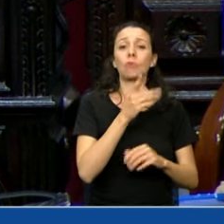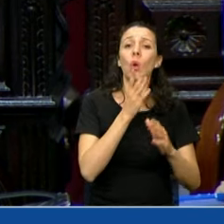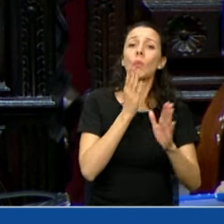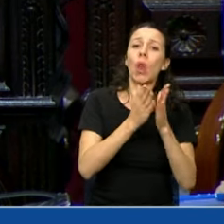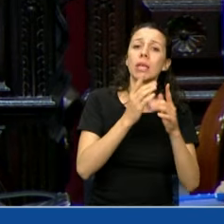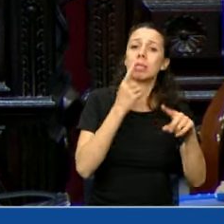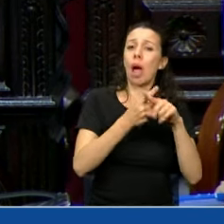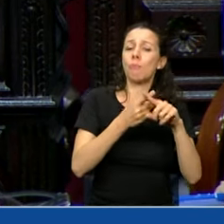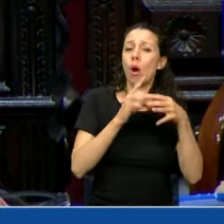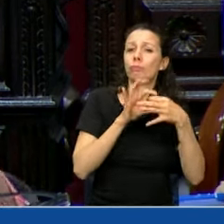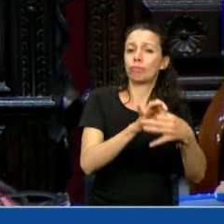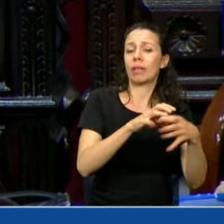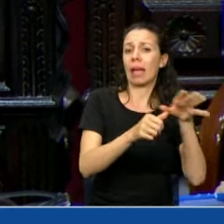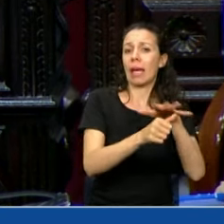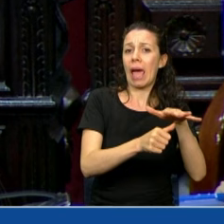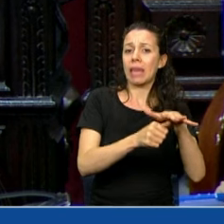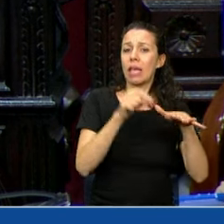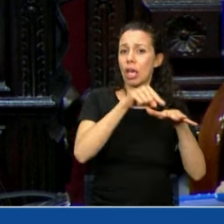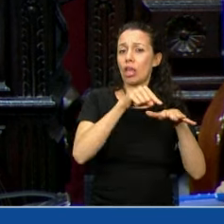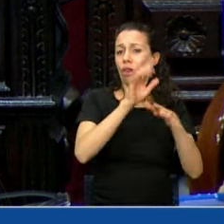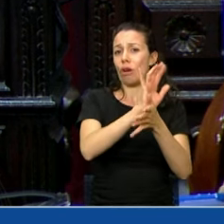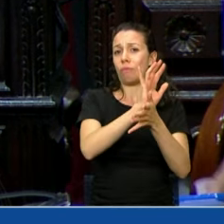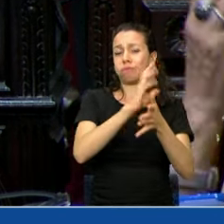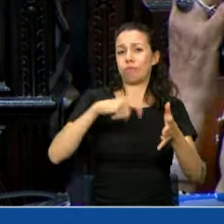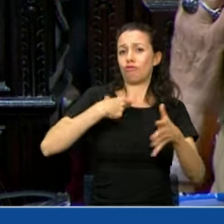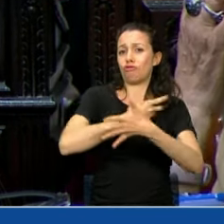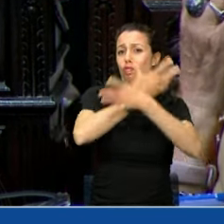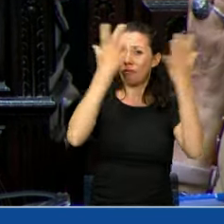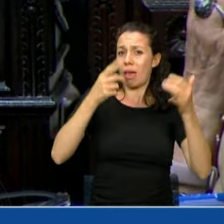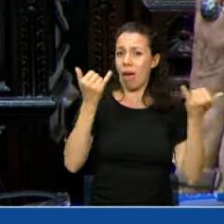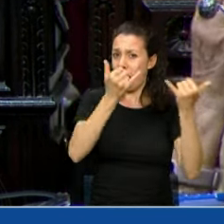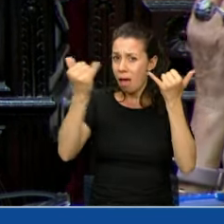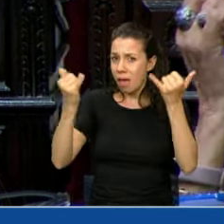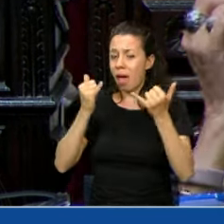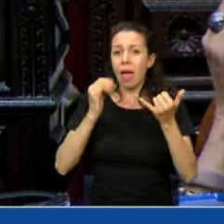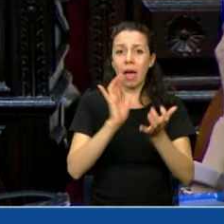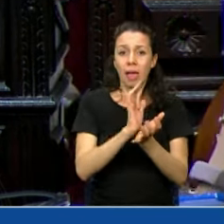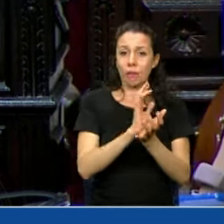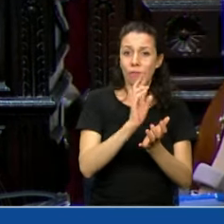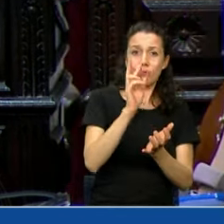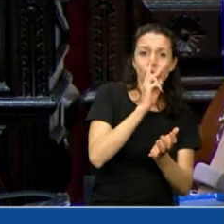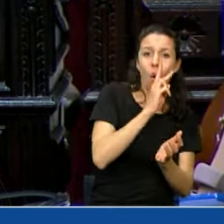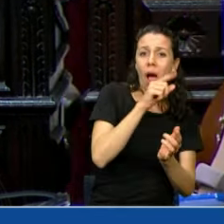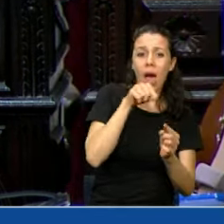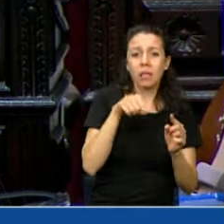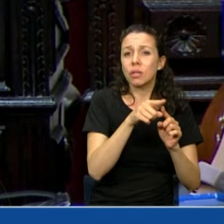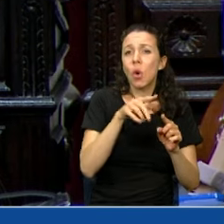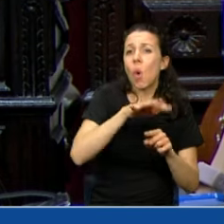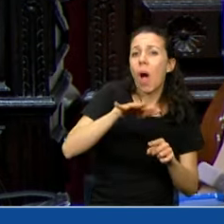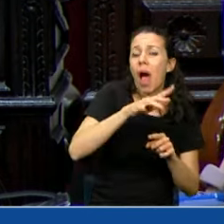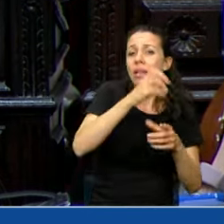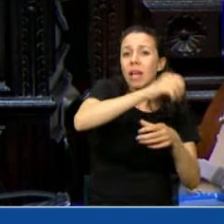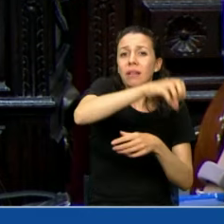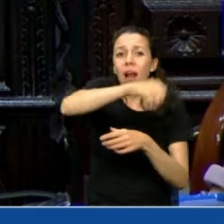violencia estructural estructurante de nuestra sociedad y los lugares por donde circulamos entonces comienzan a también a ser